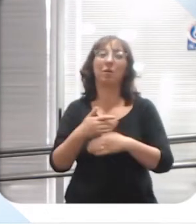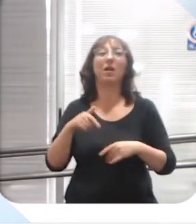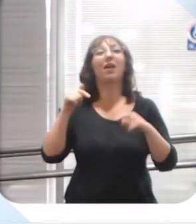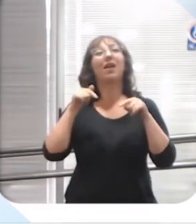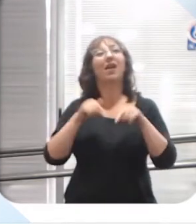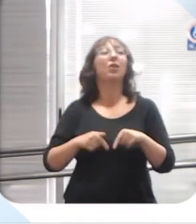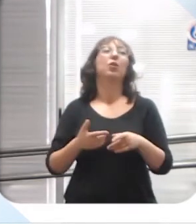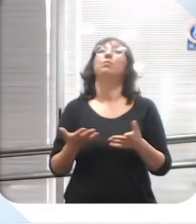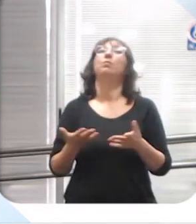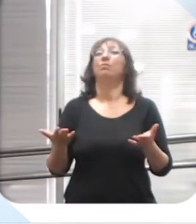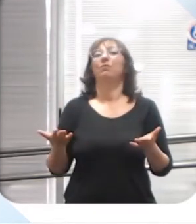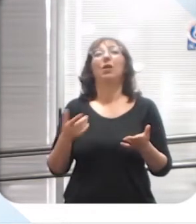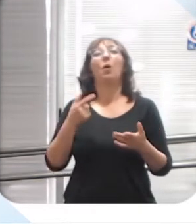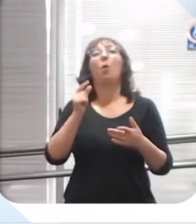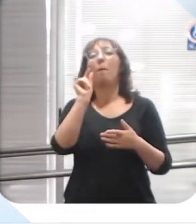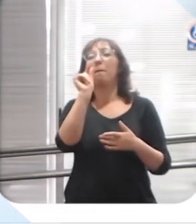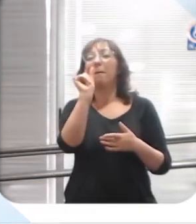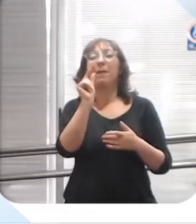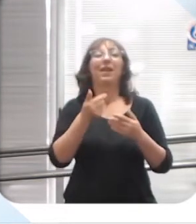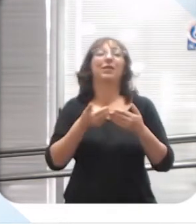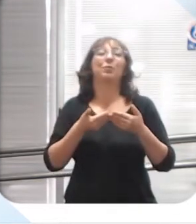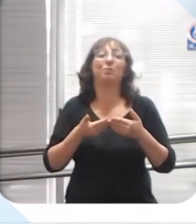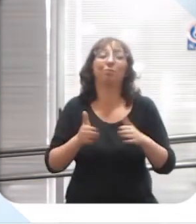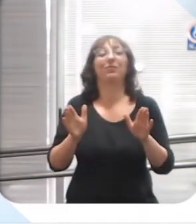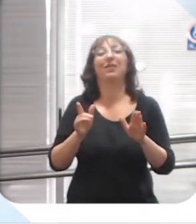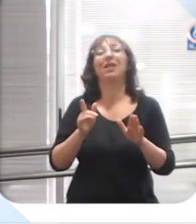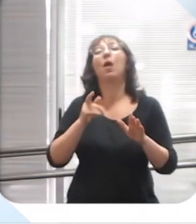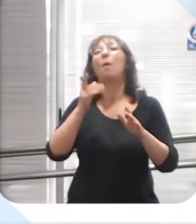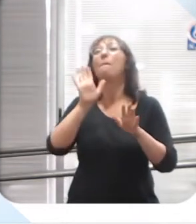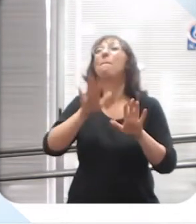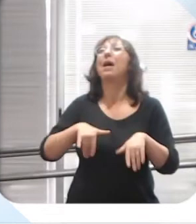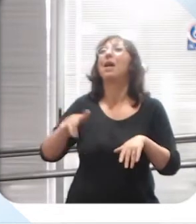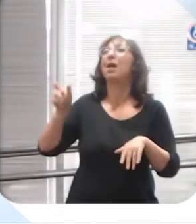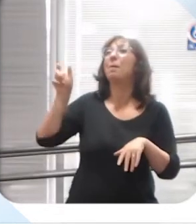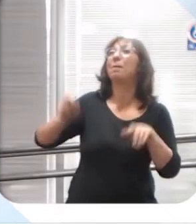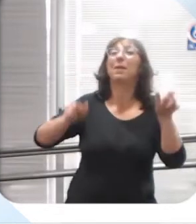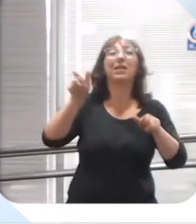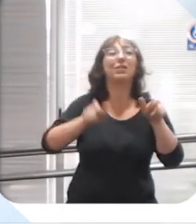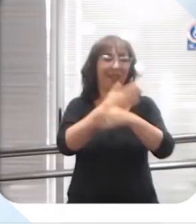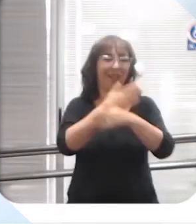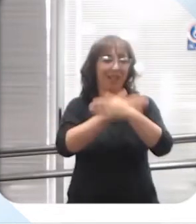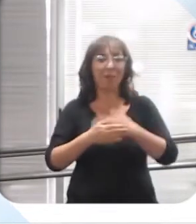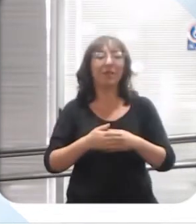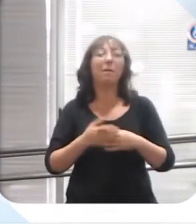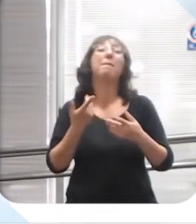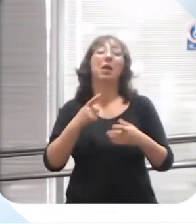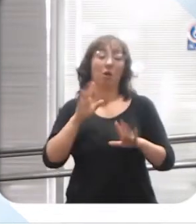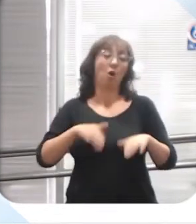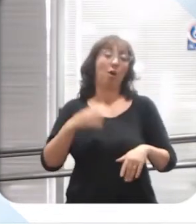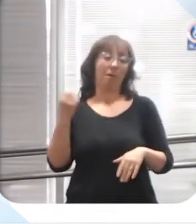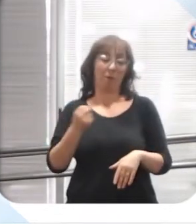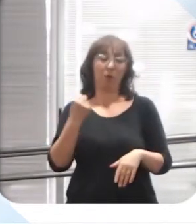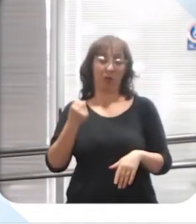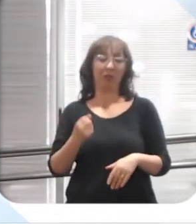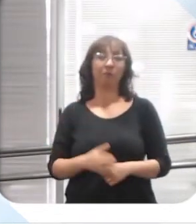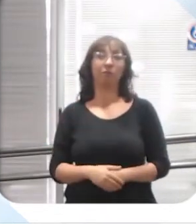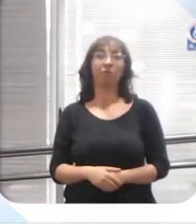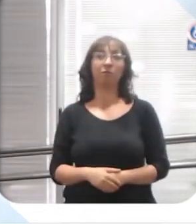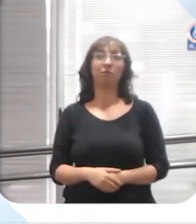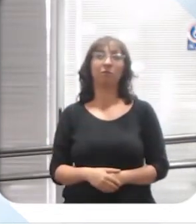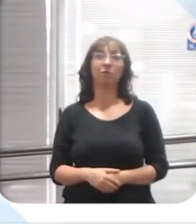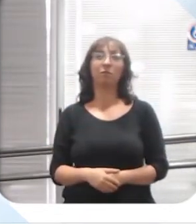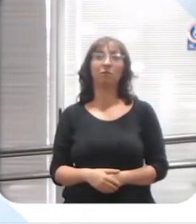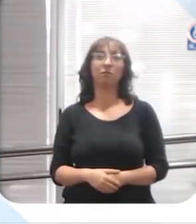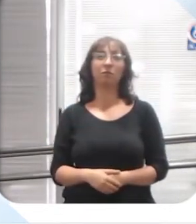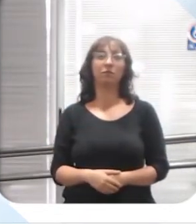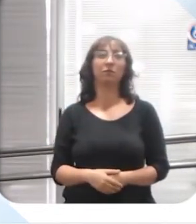es un pedacito nomás de la población, pero que es súper importante también. Algo que sí